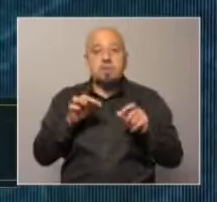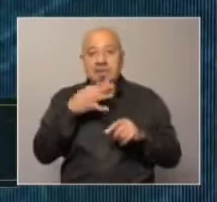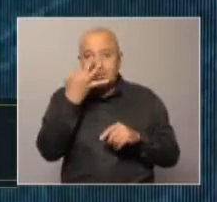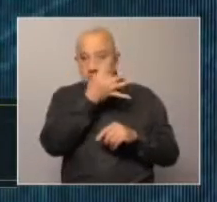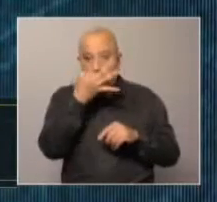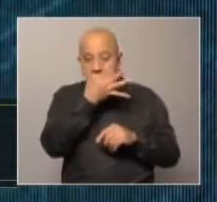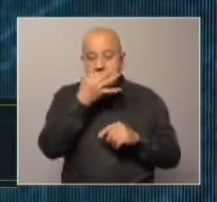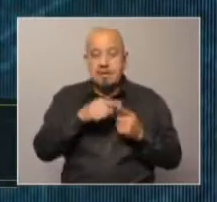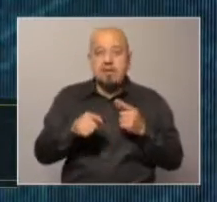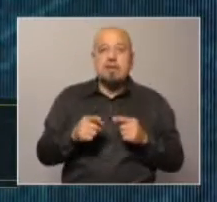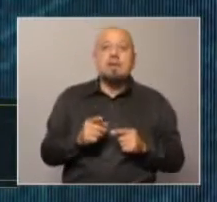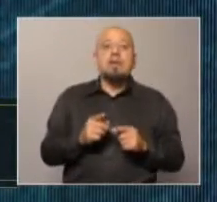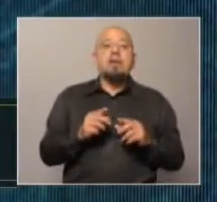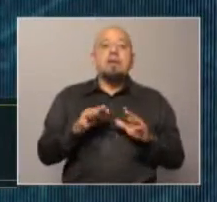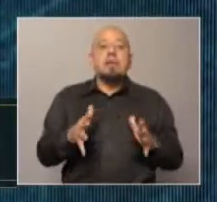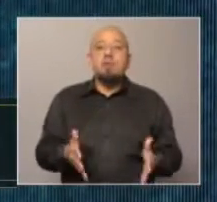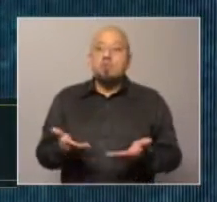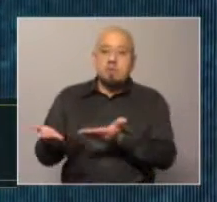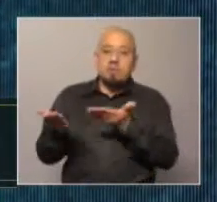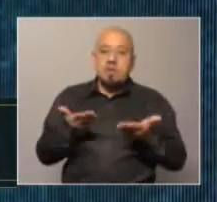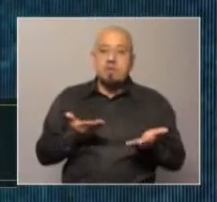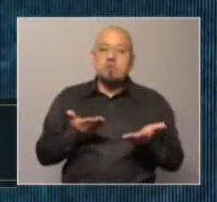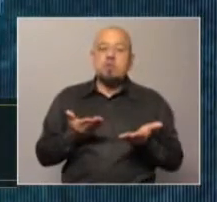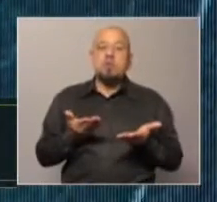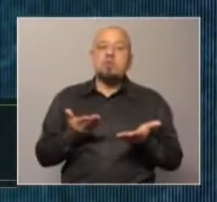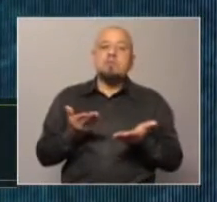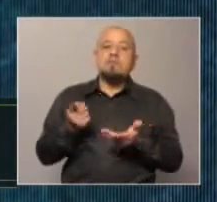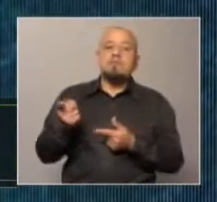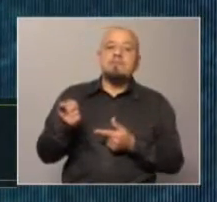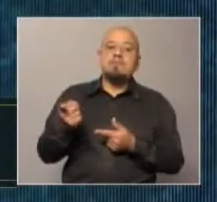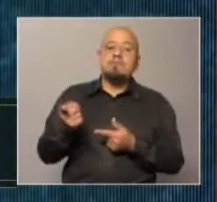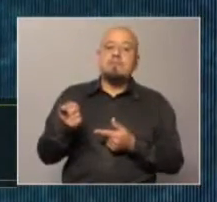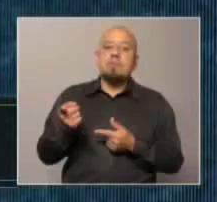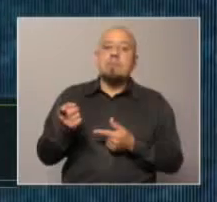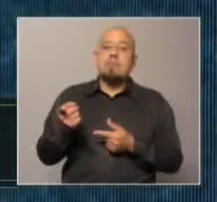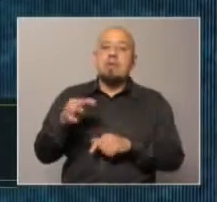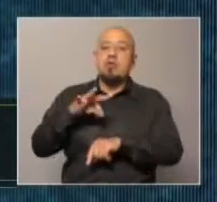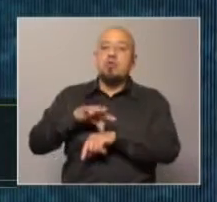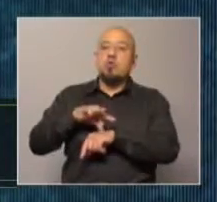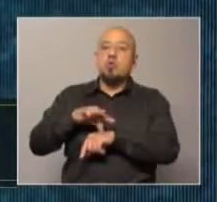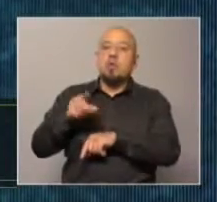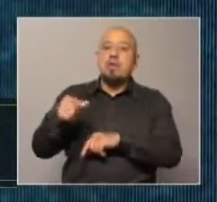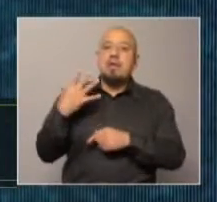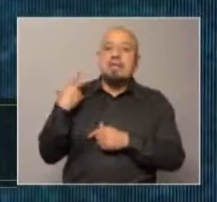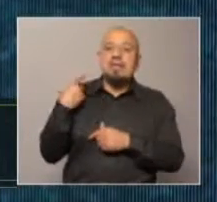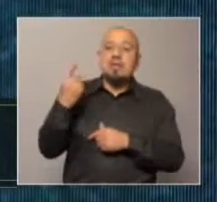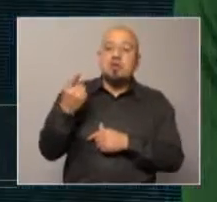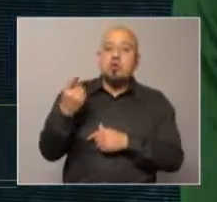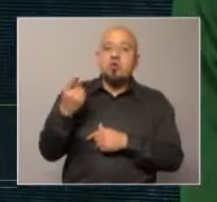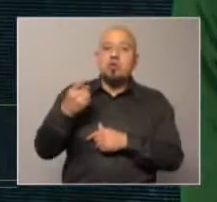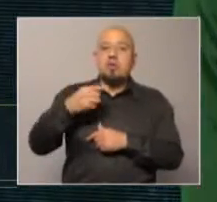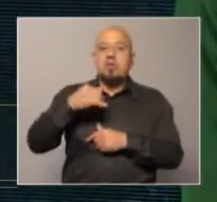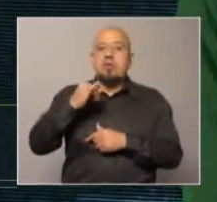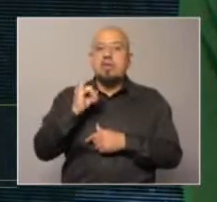del 3% de los casos, estamos recibiendo a la doctora Andrea Venosa, director del Instituto Nacional